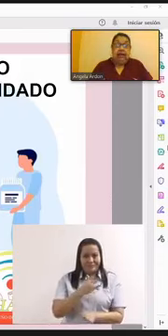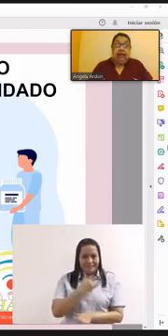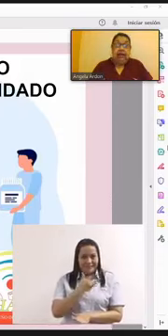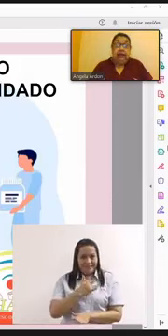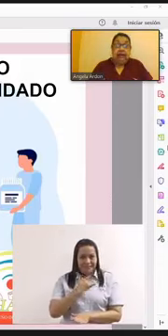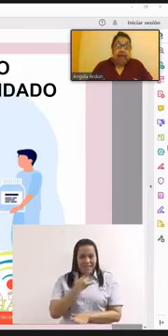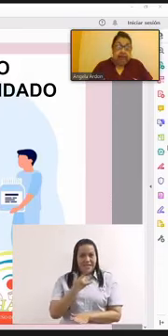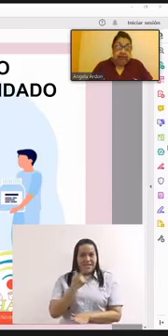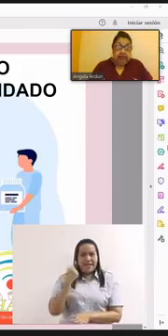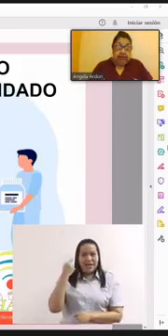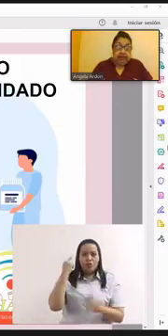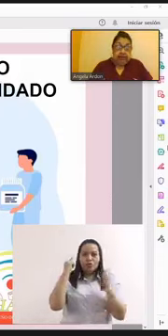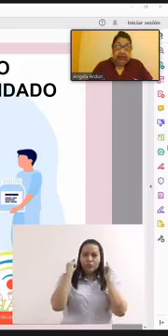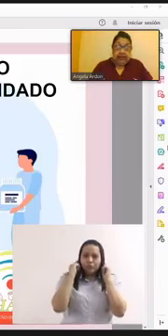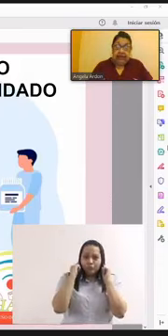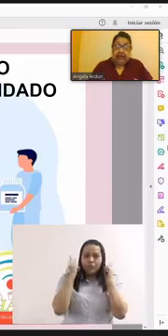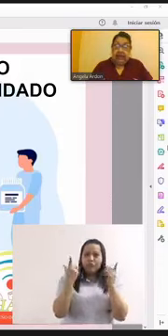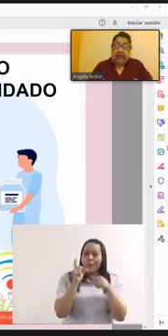Laurita,